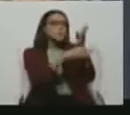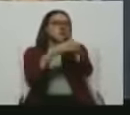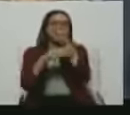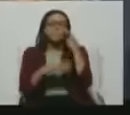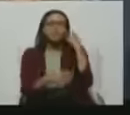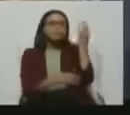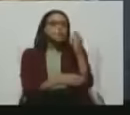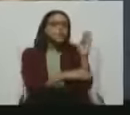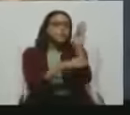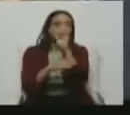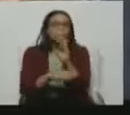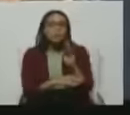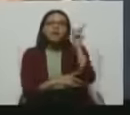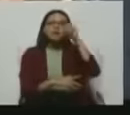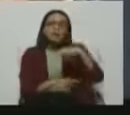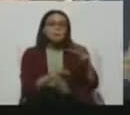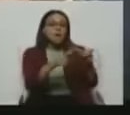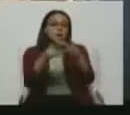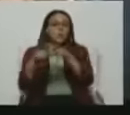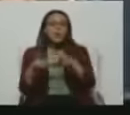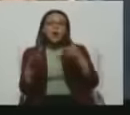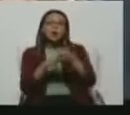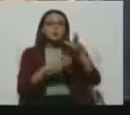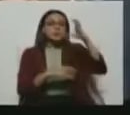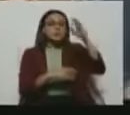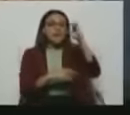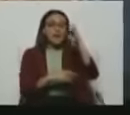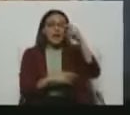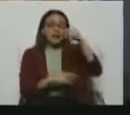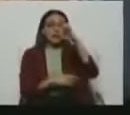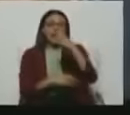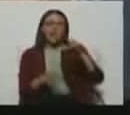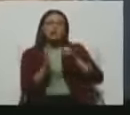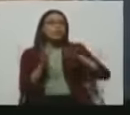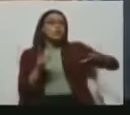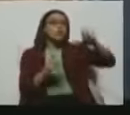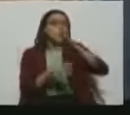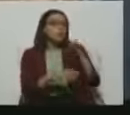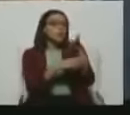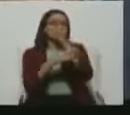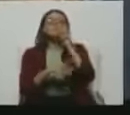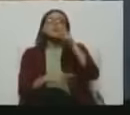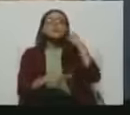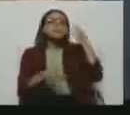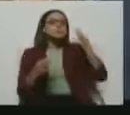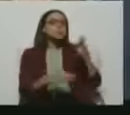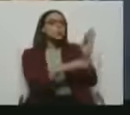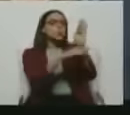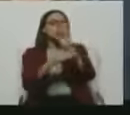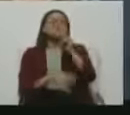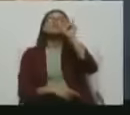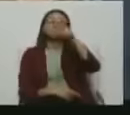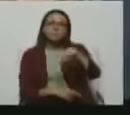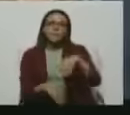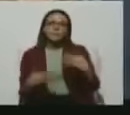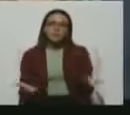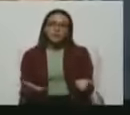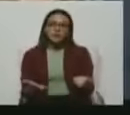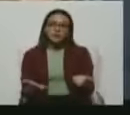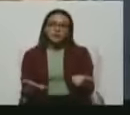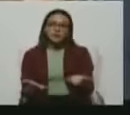órganos electorales nacionales, regionales, municipales y parroquiales, como también a